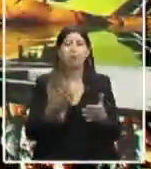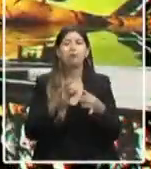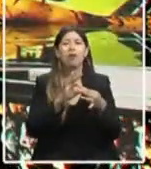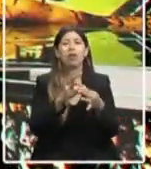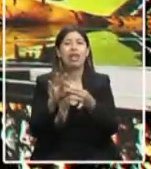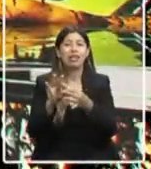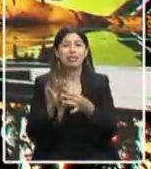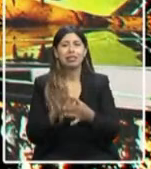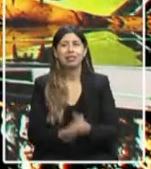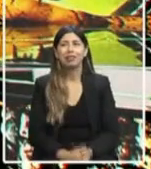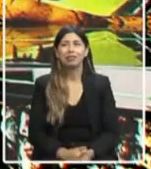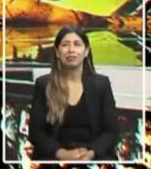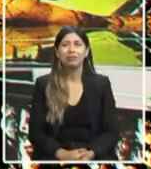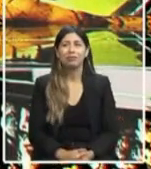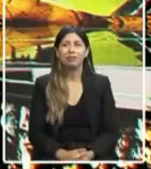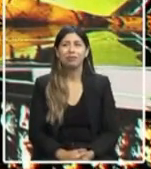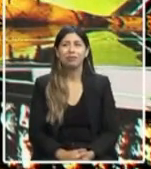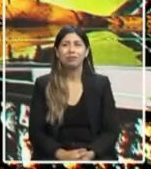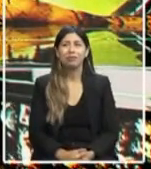gracias.